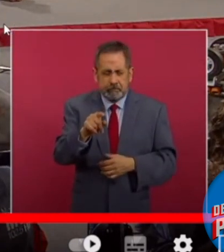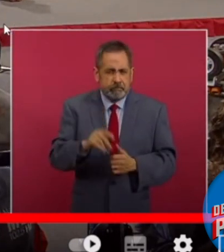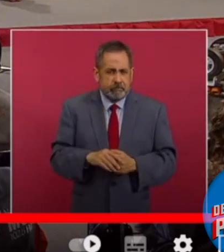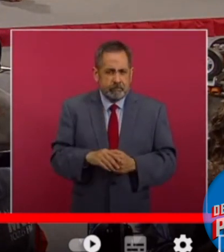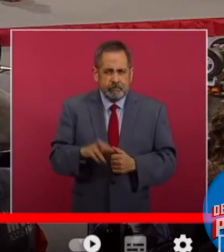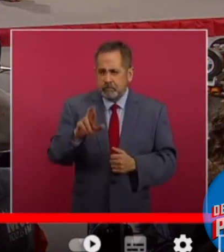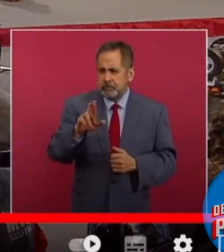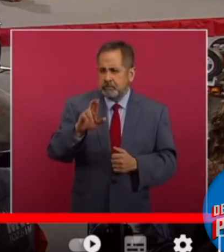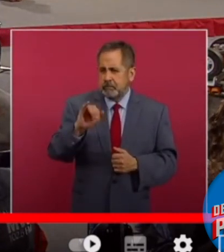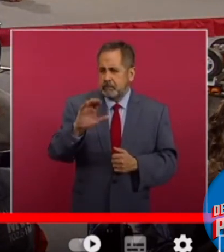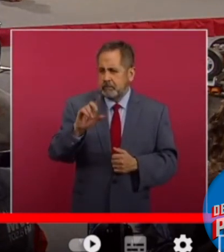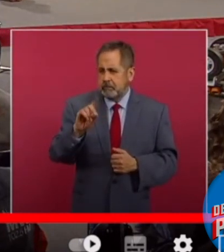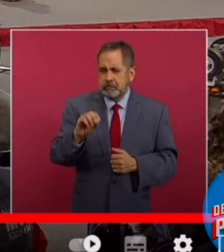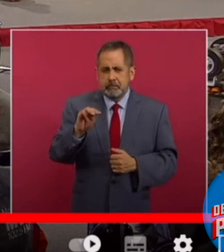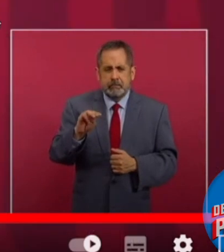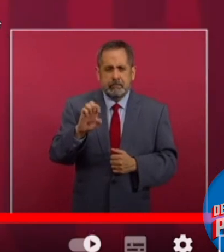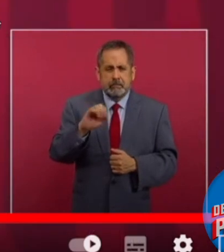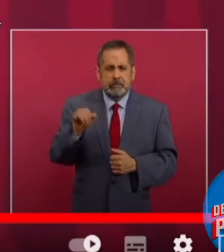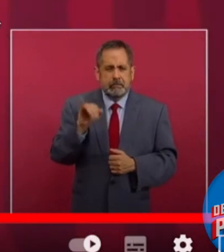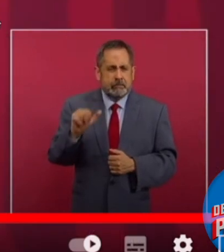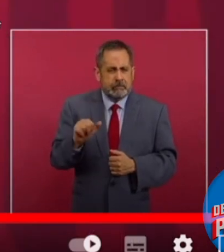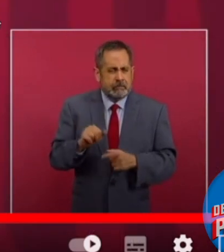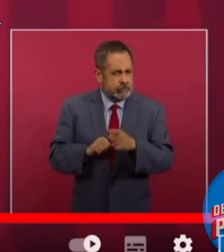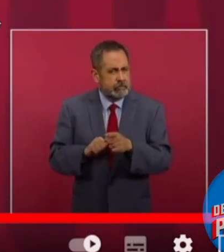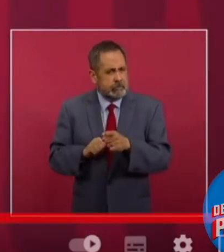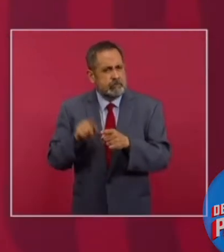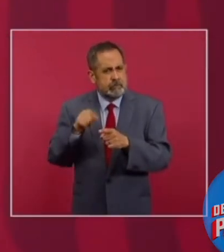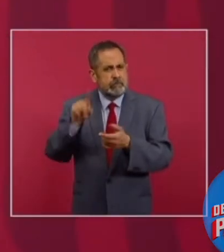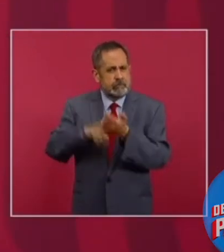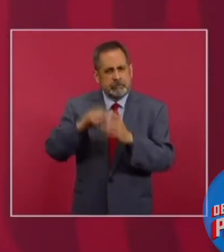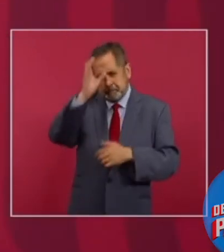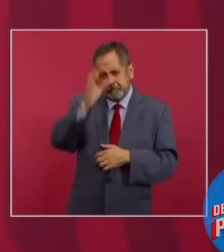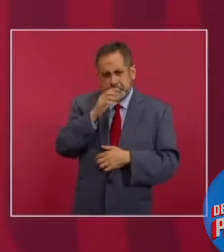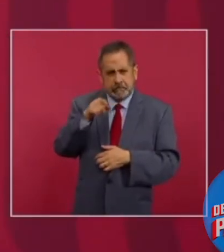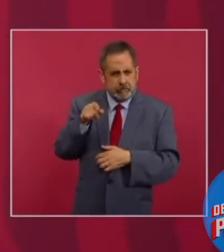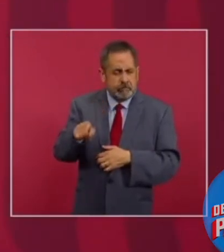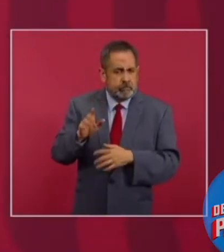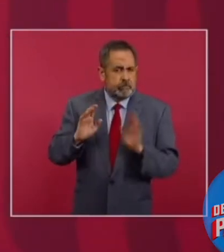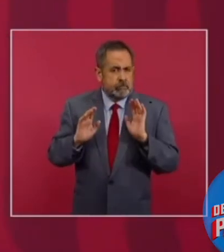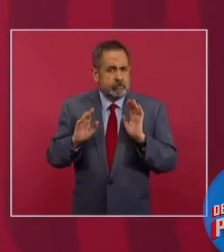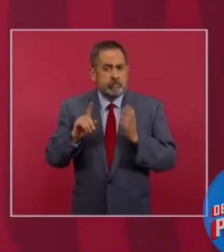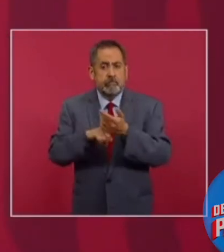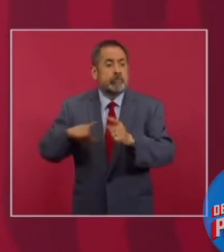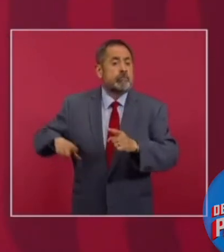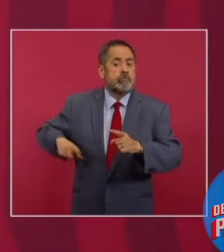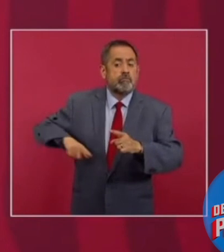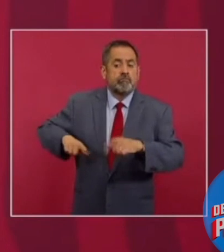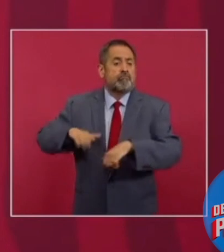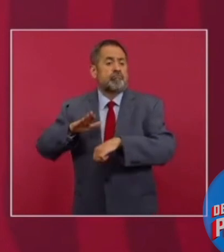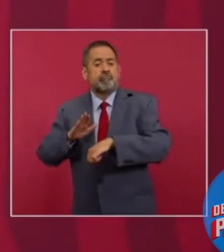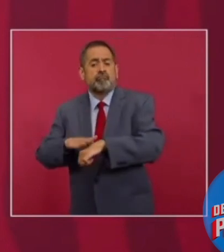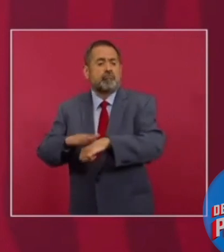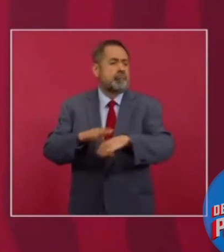sabemos qué fue. De Ricardo Mejía, que él es de Coahuila. Sí. Y como ahí el gobernador llamó a decir